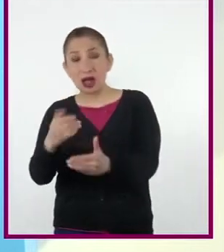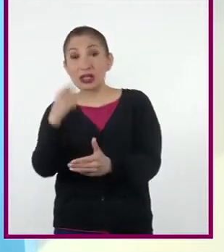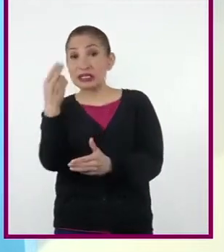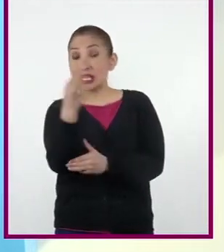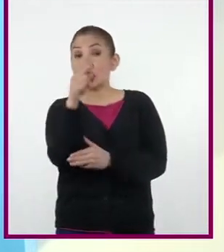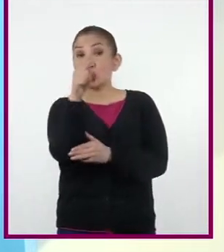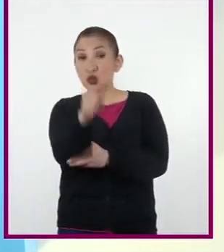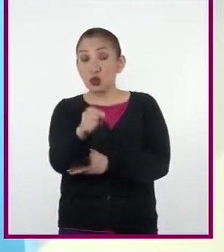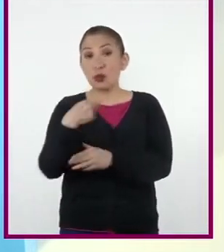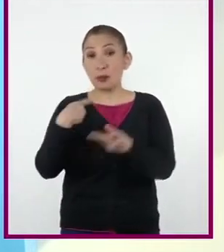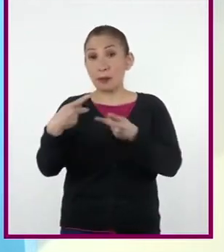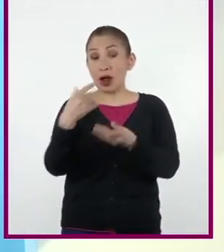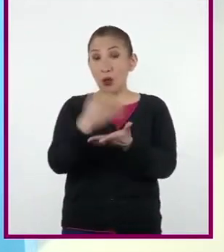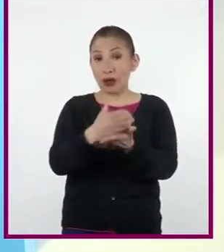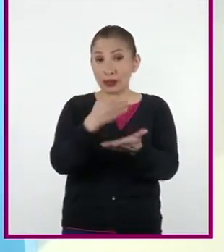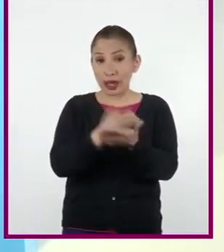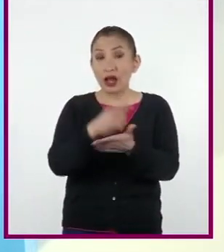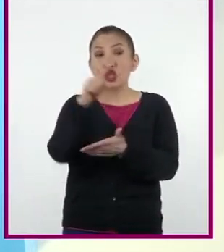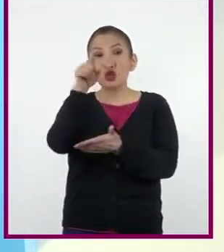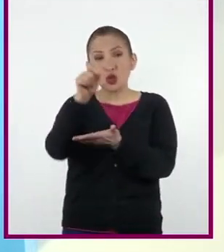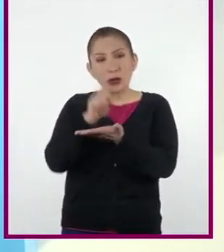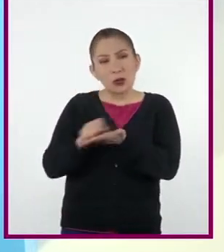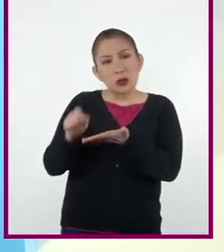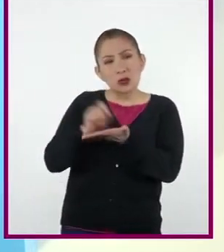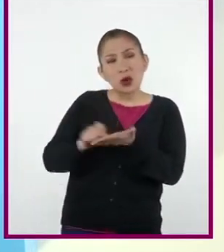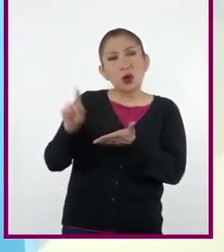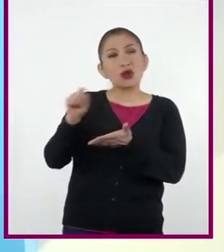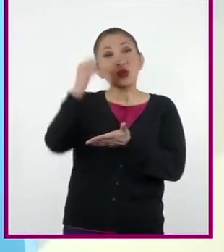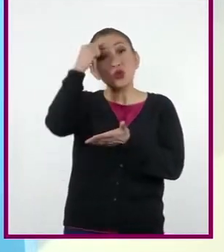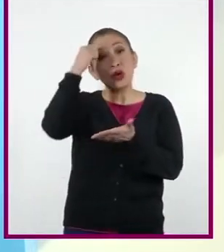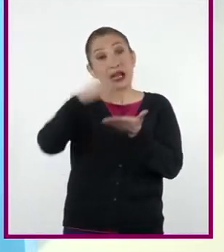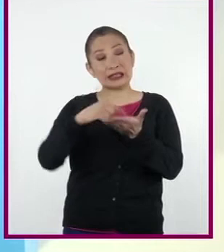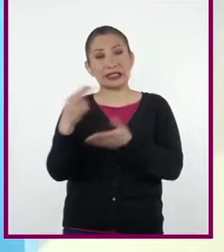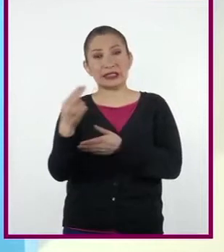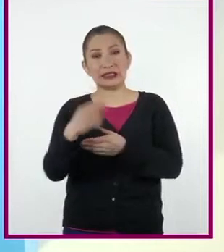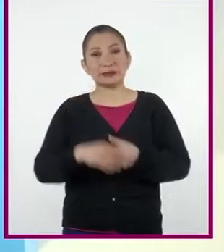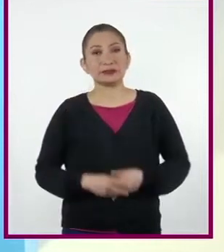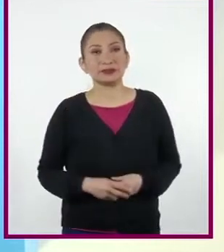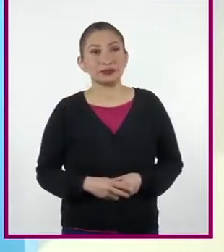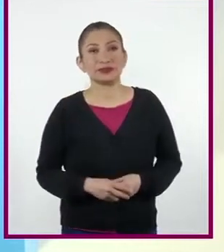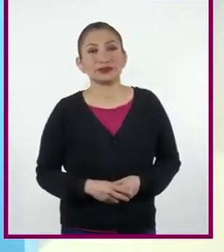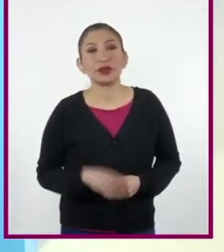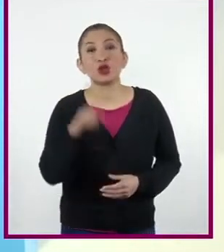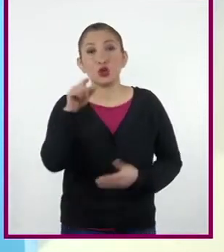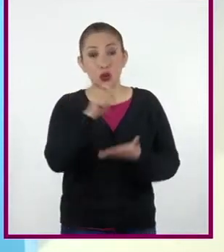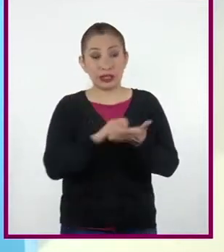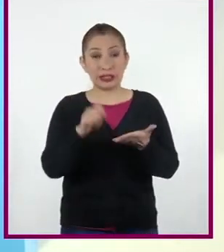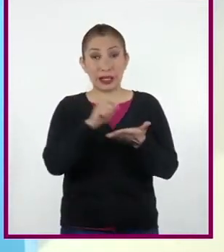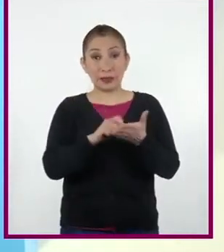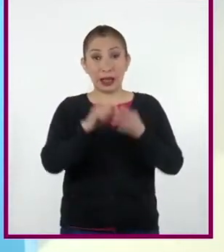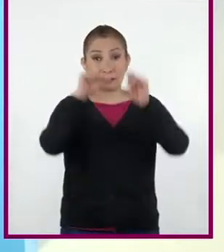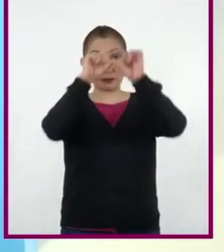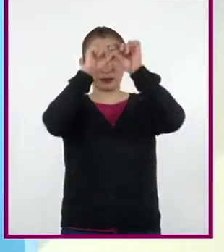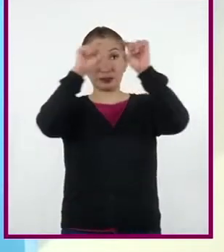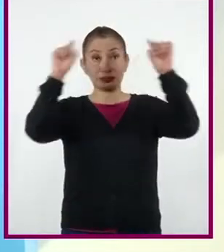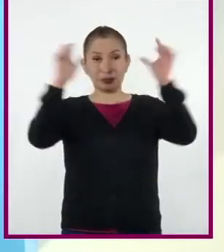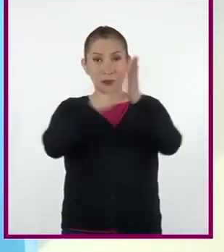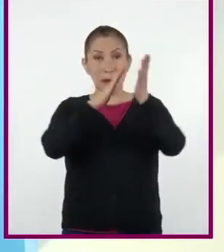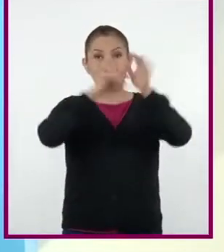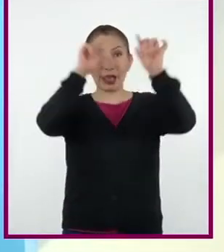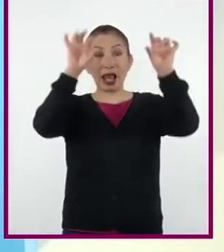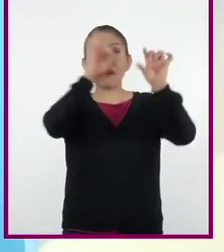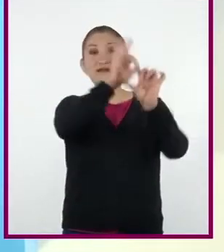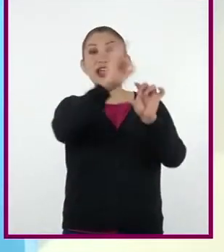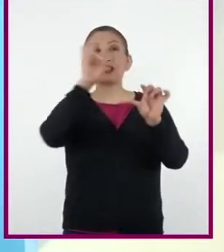tengan su cuaderno a la mano y hagan apuntes cuando lo consideren necesario. Escriban en la parte de arriba de su hoja